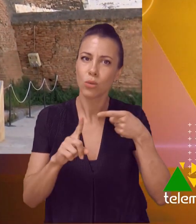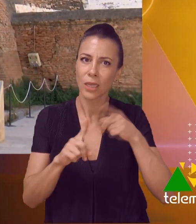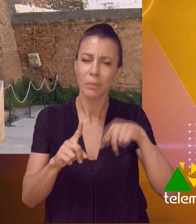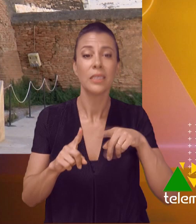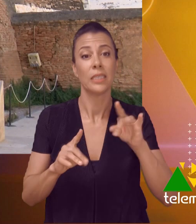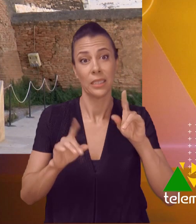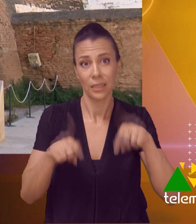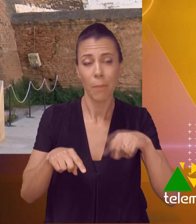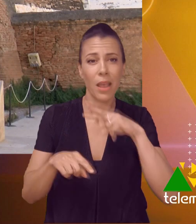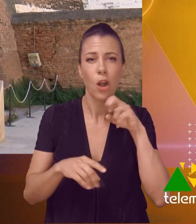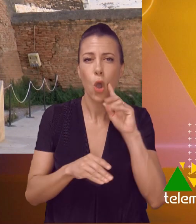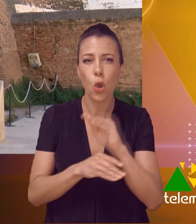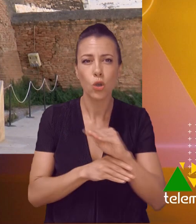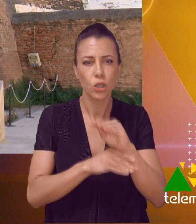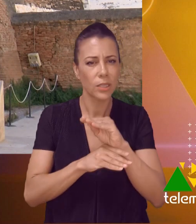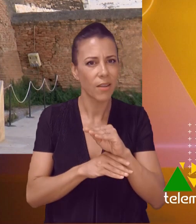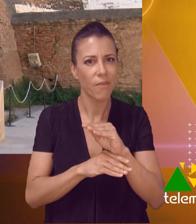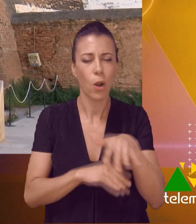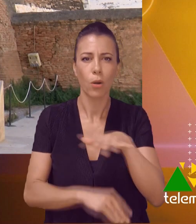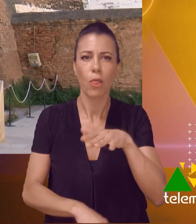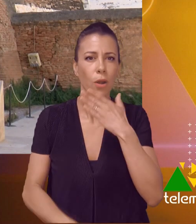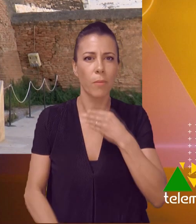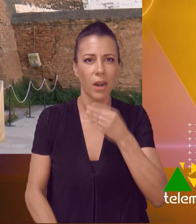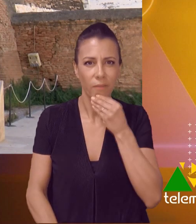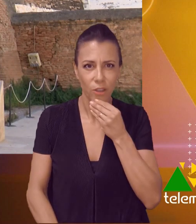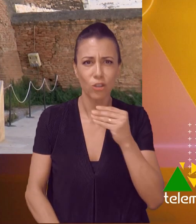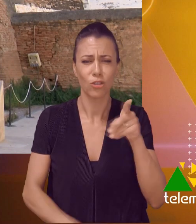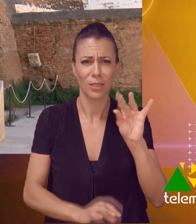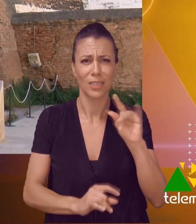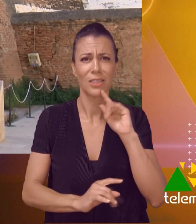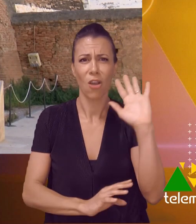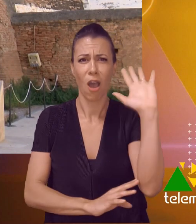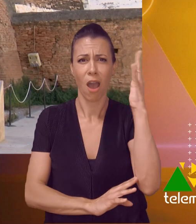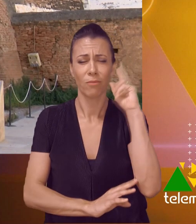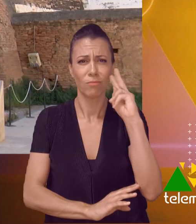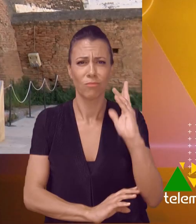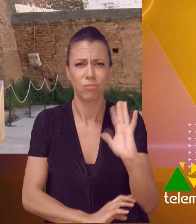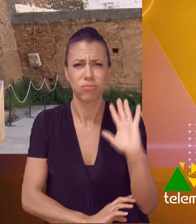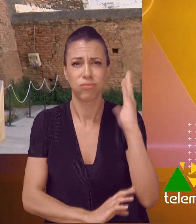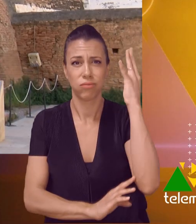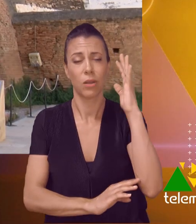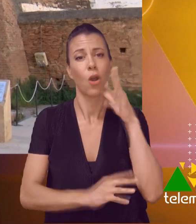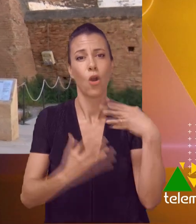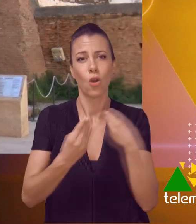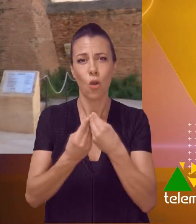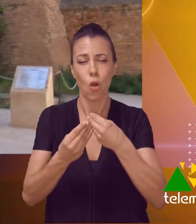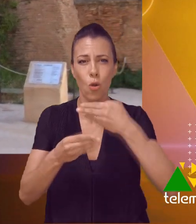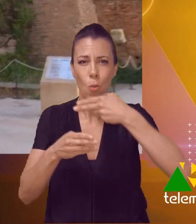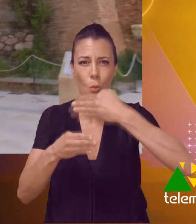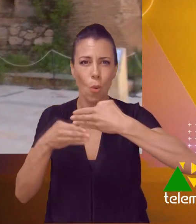conservar, ¿no? Además, un sitio precioso con la Torre de la Vela, con ese arco gigantesco, con trozo de la muralla, en